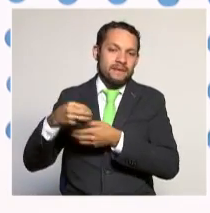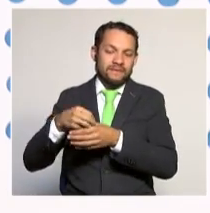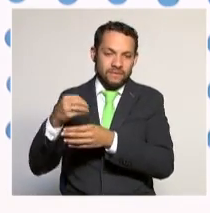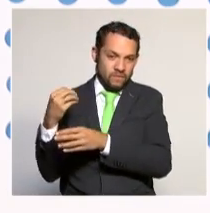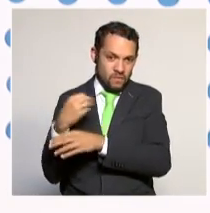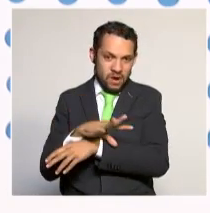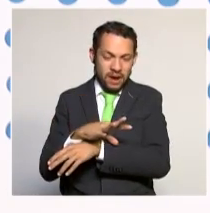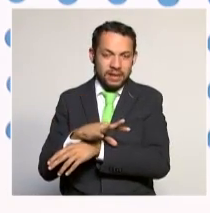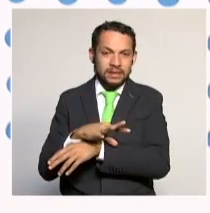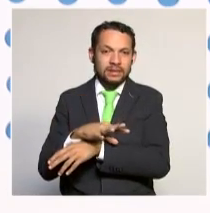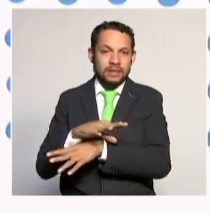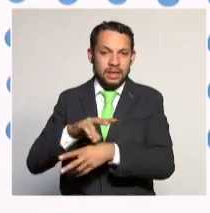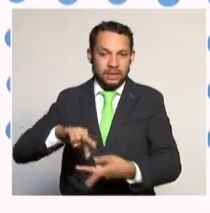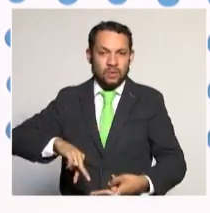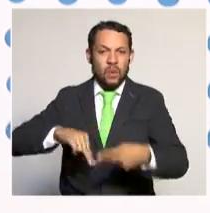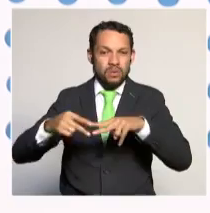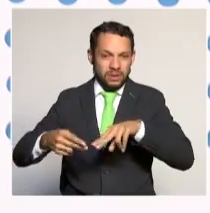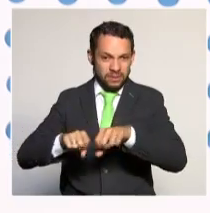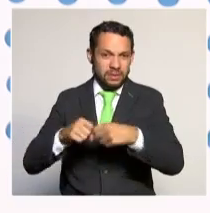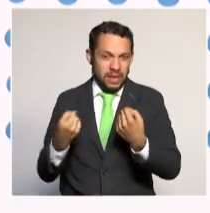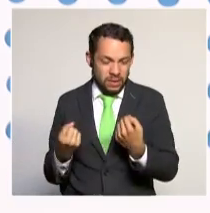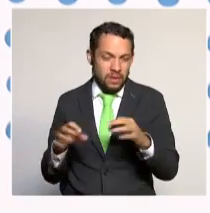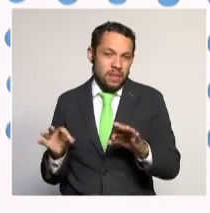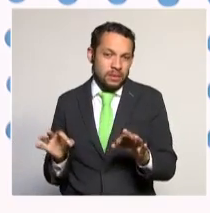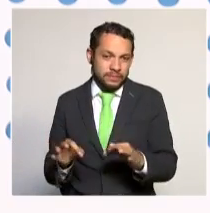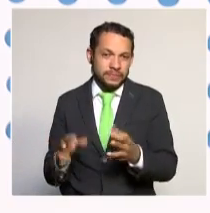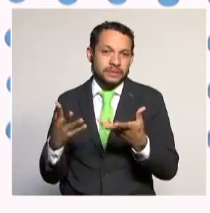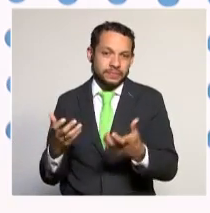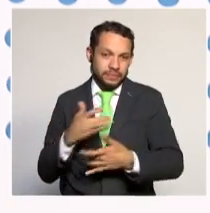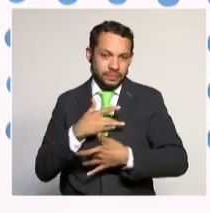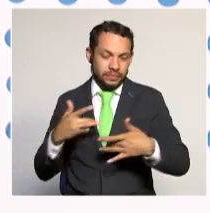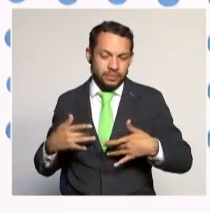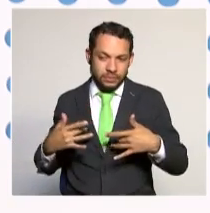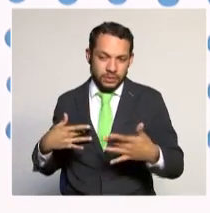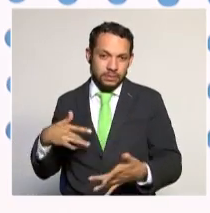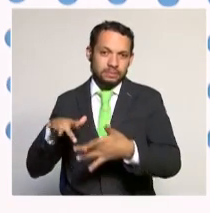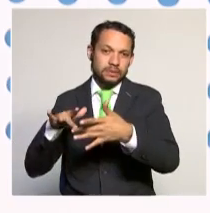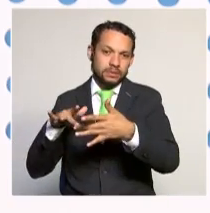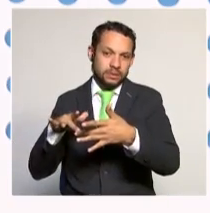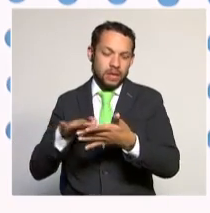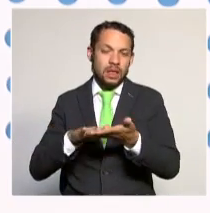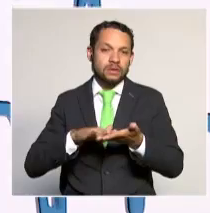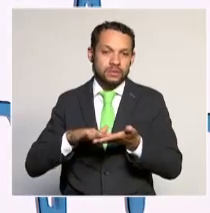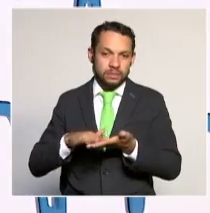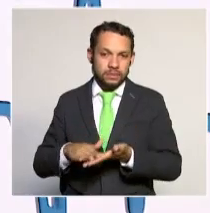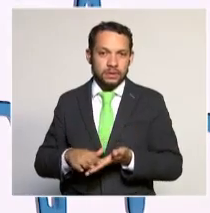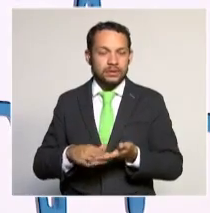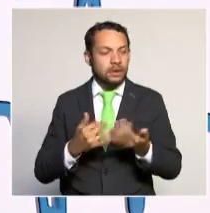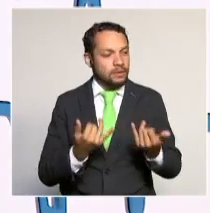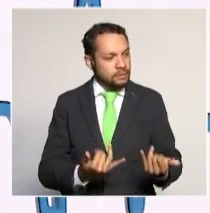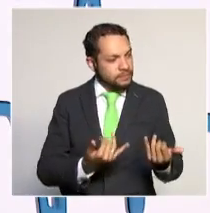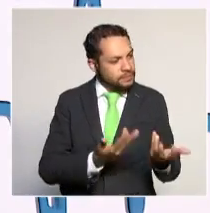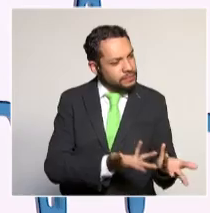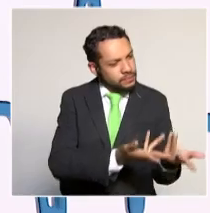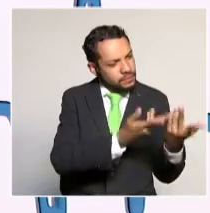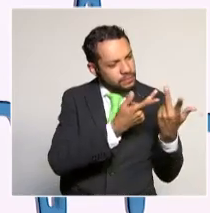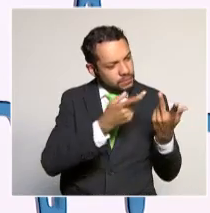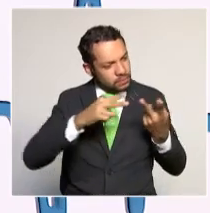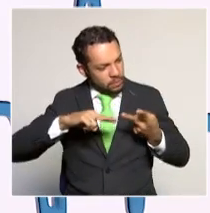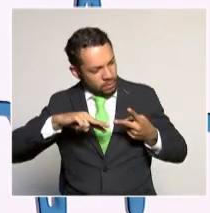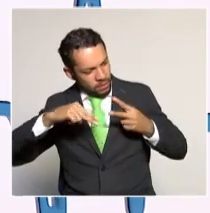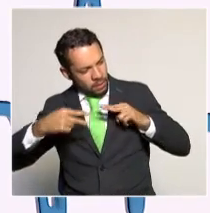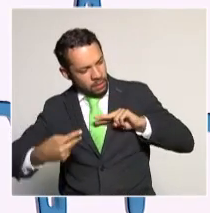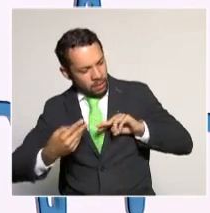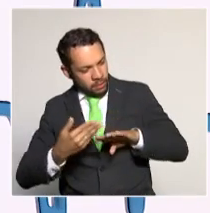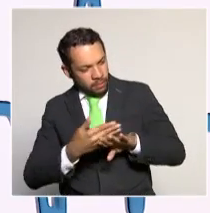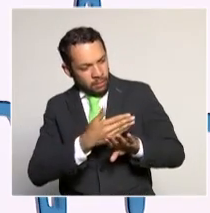ese entorpecimiento porque la sustancia está afectando sus axones. Y si yo tengo esa información genética de Alzheimer, ¿puedo hacer algo